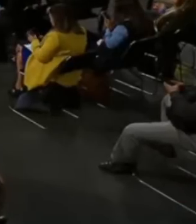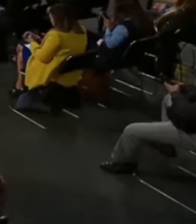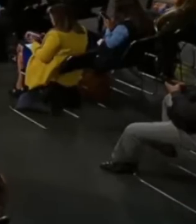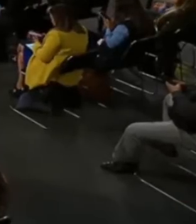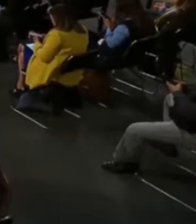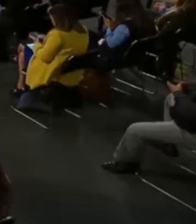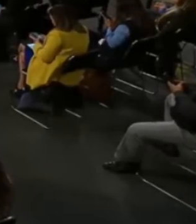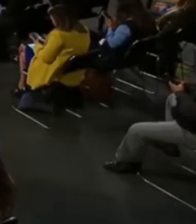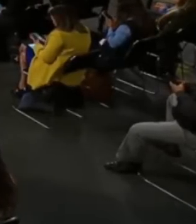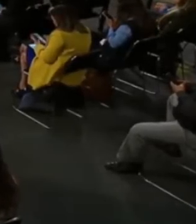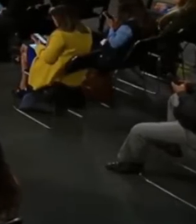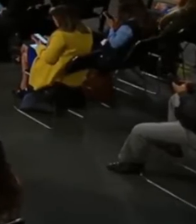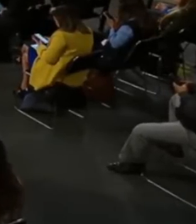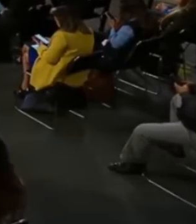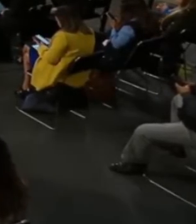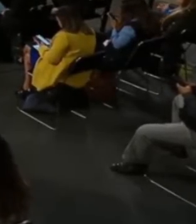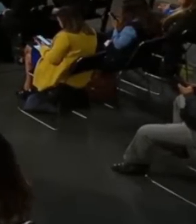el clasismo.